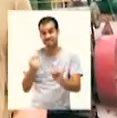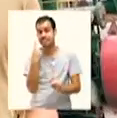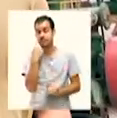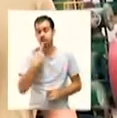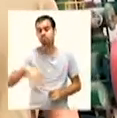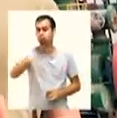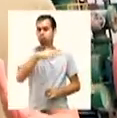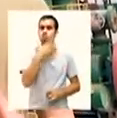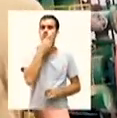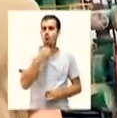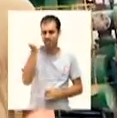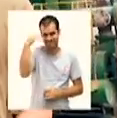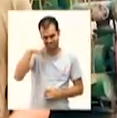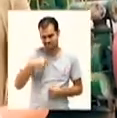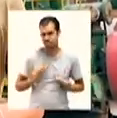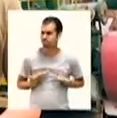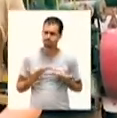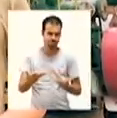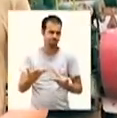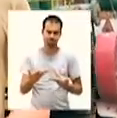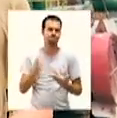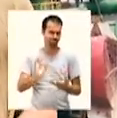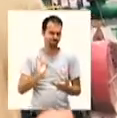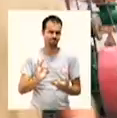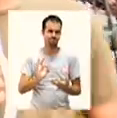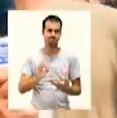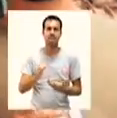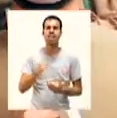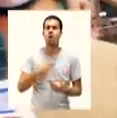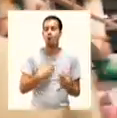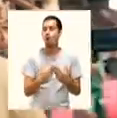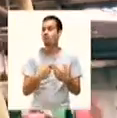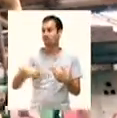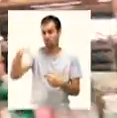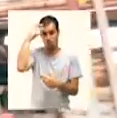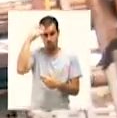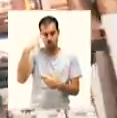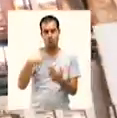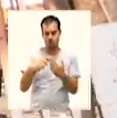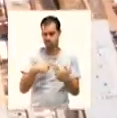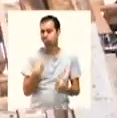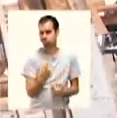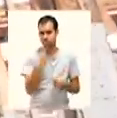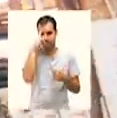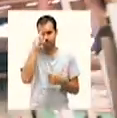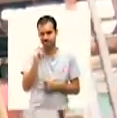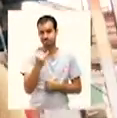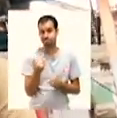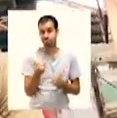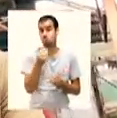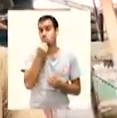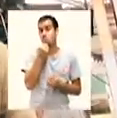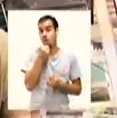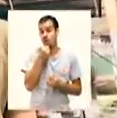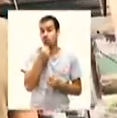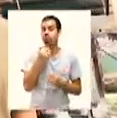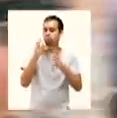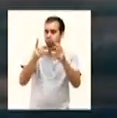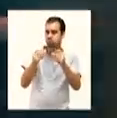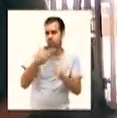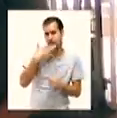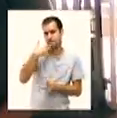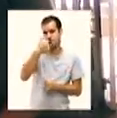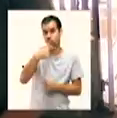la confianza de la dirección. Es esto así para poder llevar a cabo mejores resultados. Quédate con nosotros, recuerda que somos Jóvenes por la